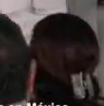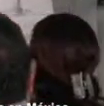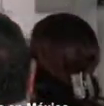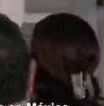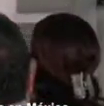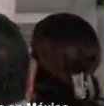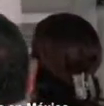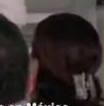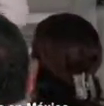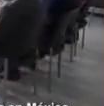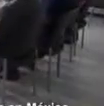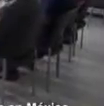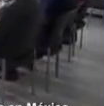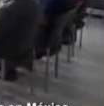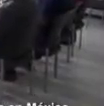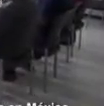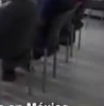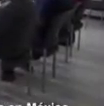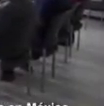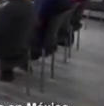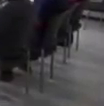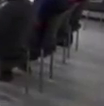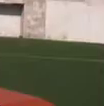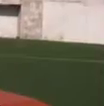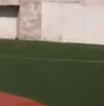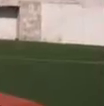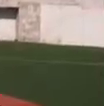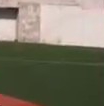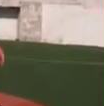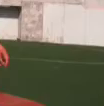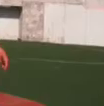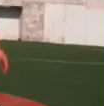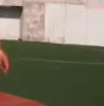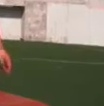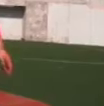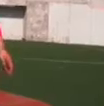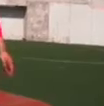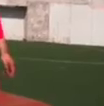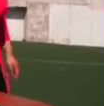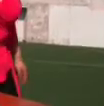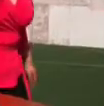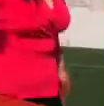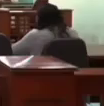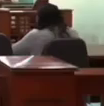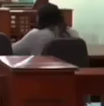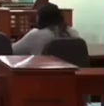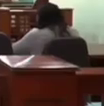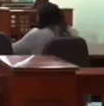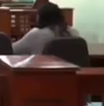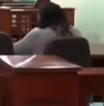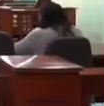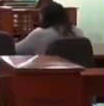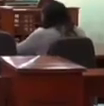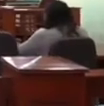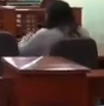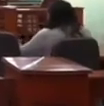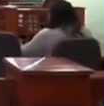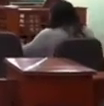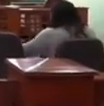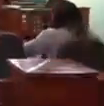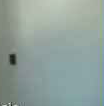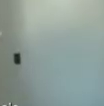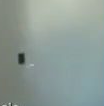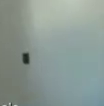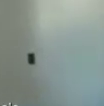del 1 de mayo retumba en México. Vivimos un proceso de reivindicación, una nueva realidad